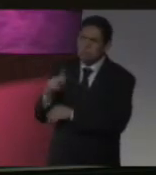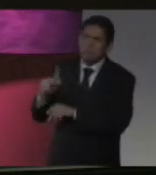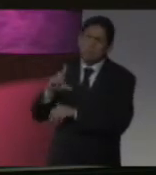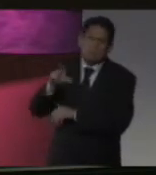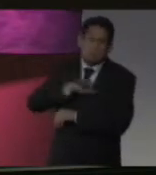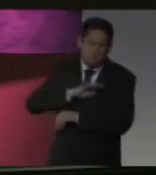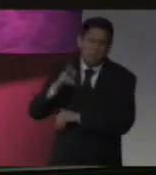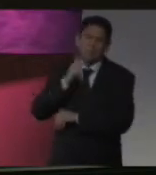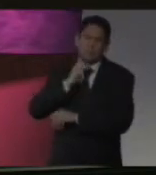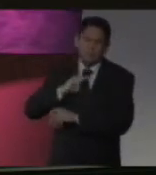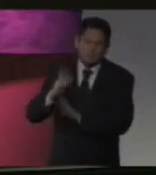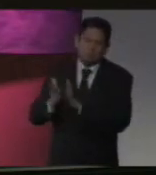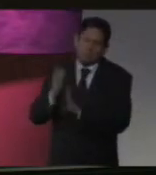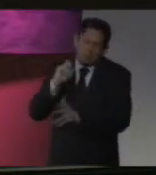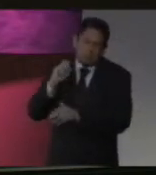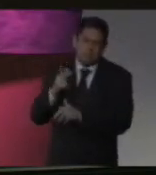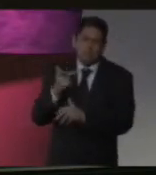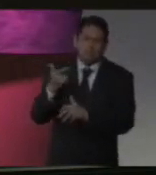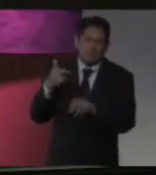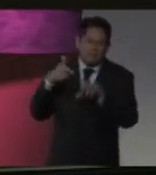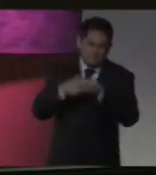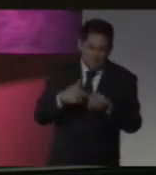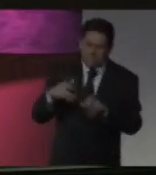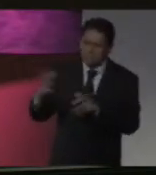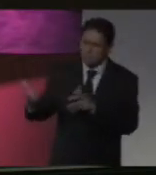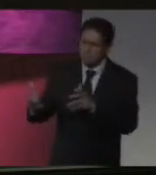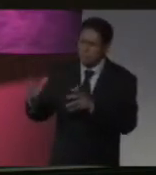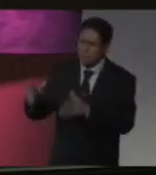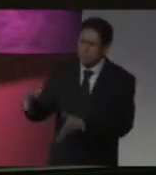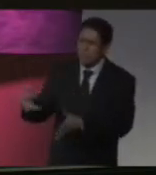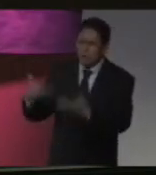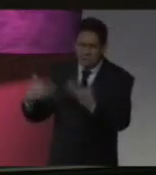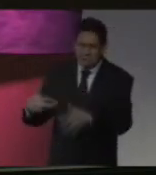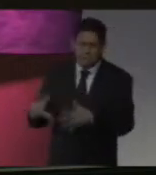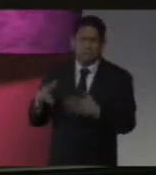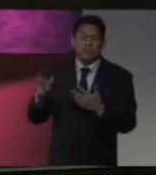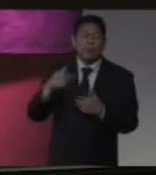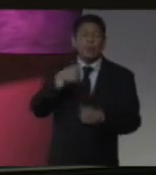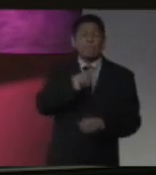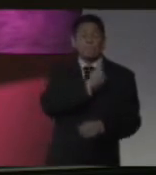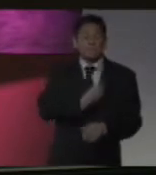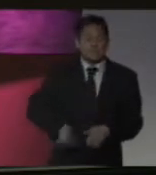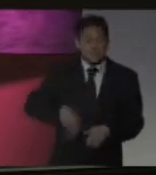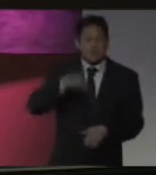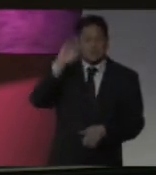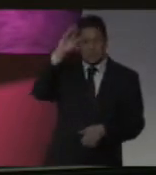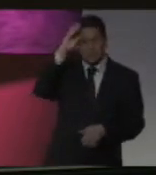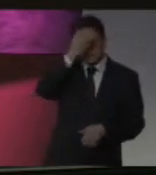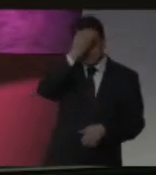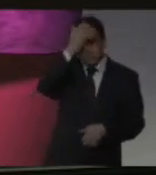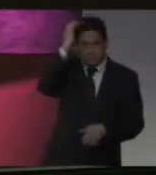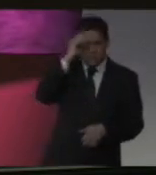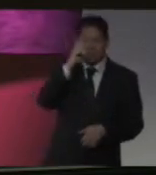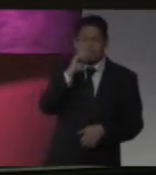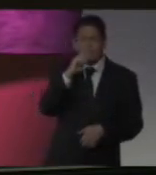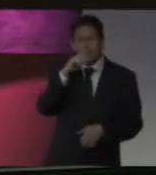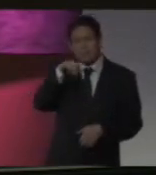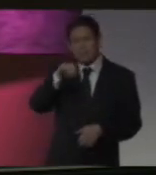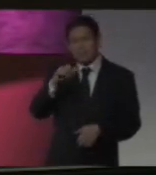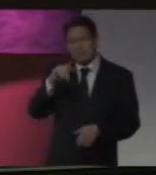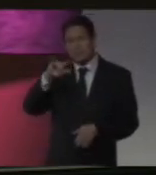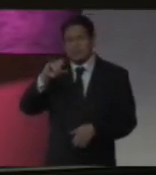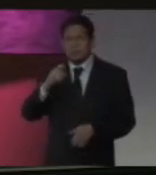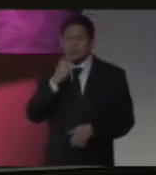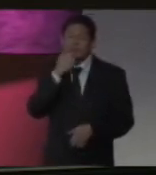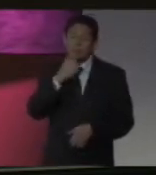y teniendo soberanía alimentaria que la teníamos, hacia el mercado externo. Hoy Peña Nieto presume que somos el país que más vende productos agroindustriales